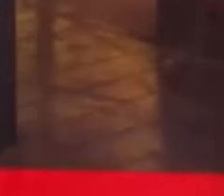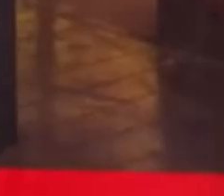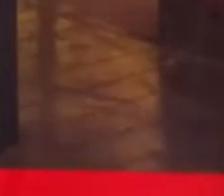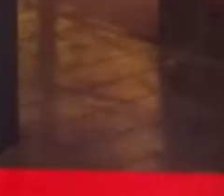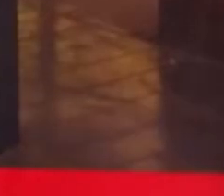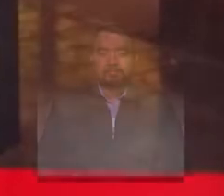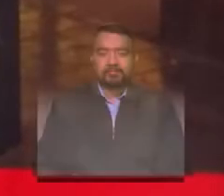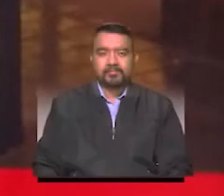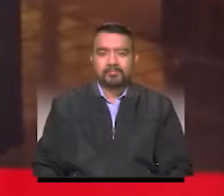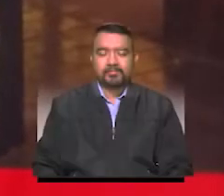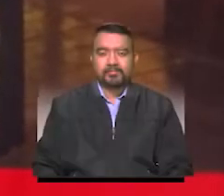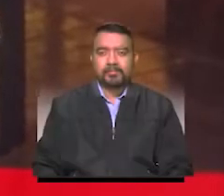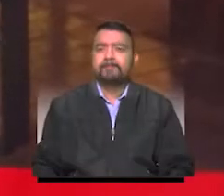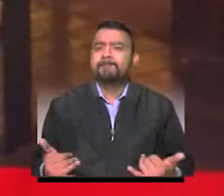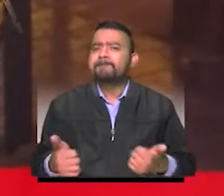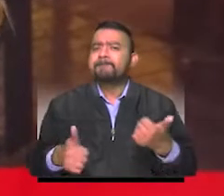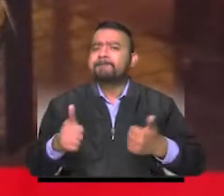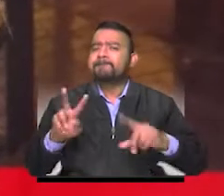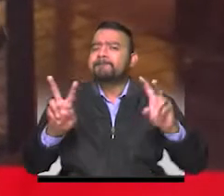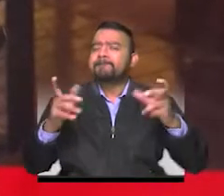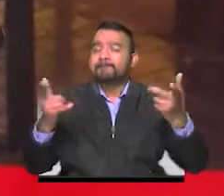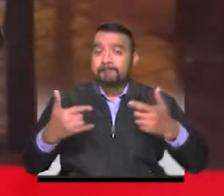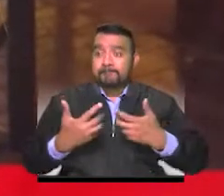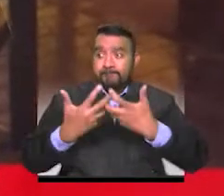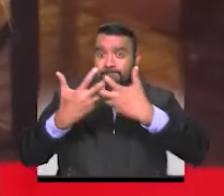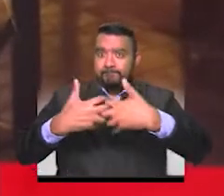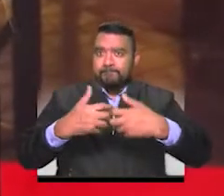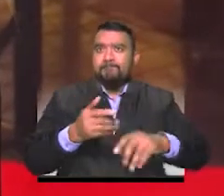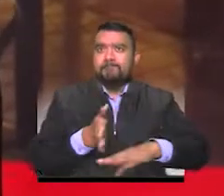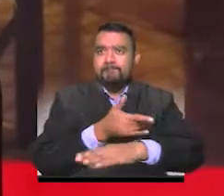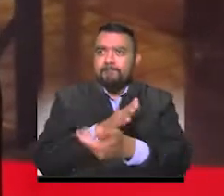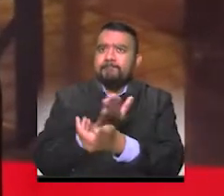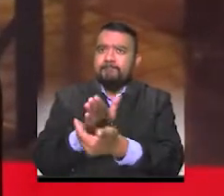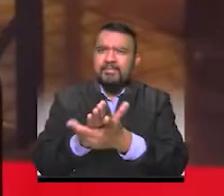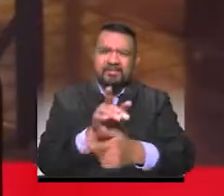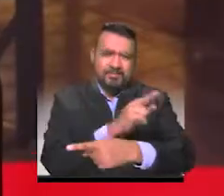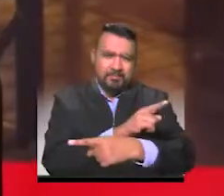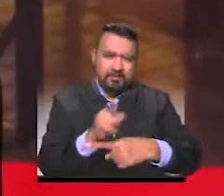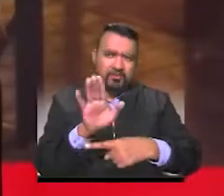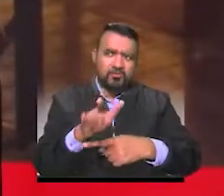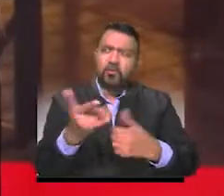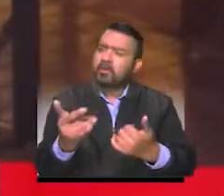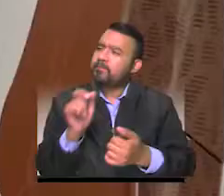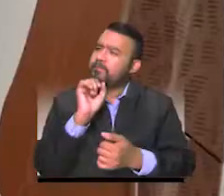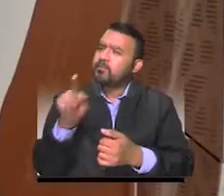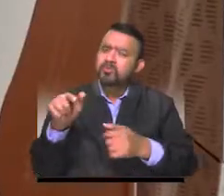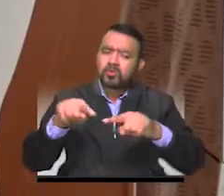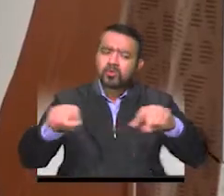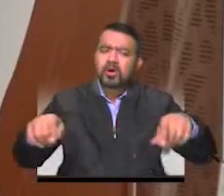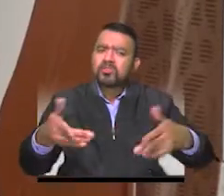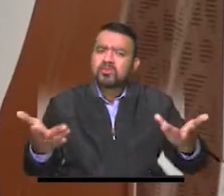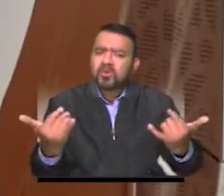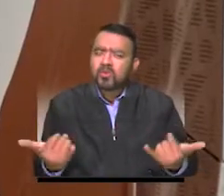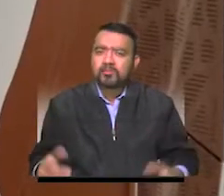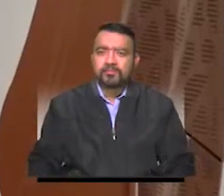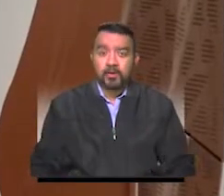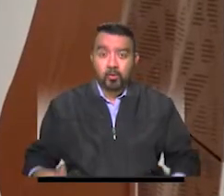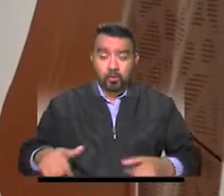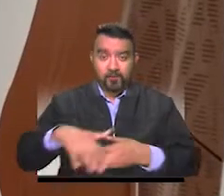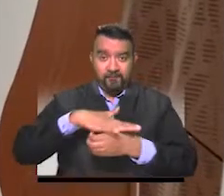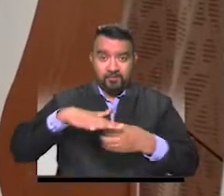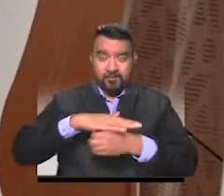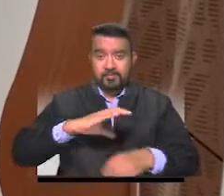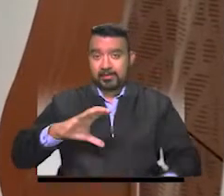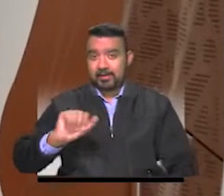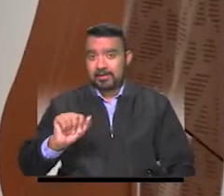Estamos en nuestra sección Orgullo Empresarial, como cada semana recorriendo las diferentes empresas. Alcalde, ¿dónde nos encontramos hoy? Diana, estamos en el Carmelo, en la zona de